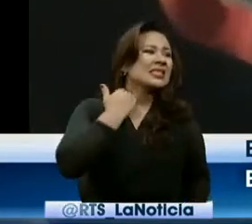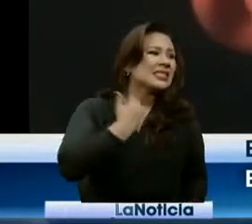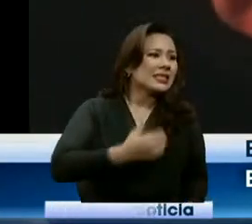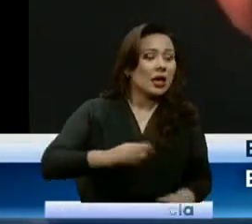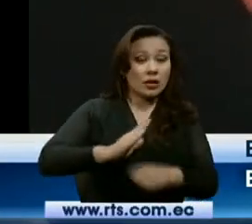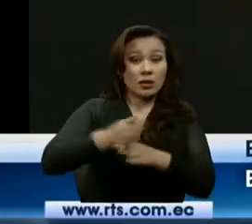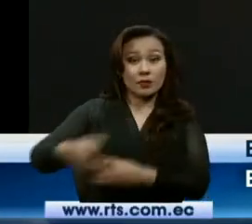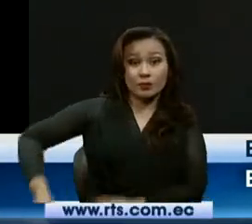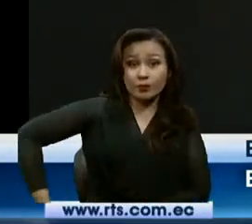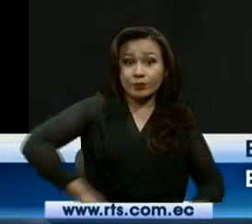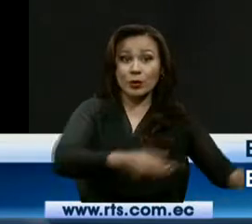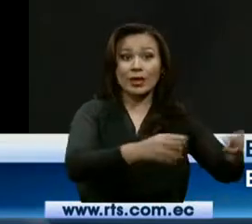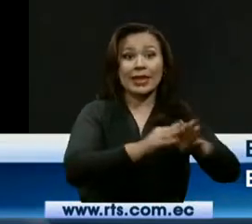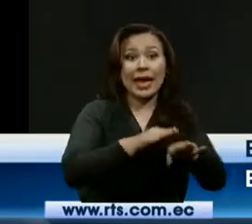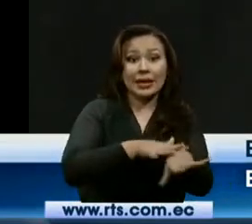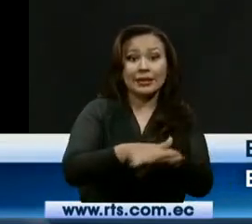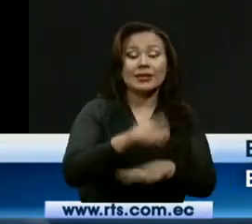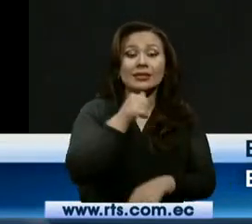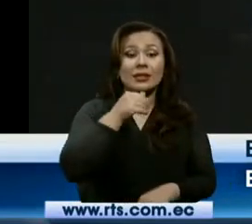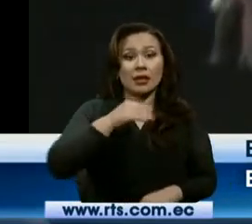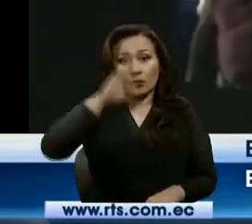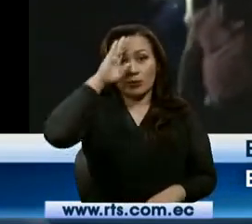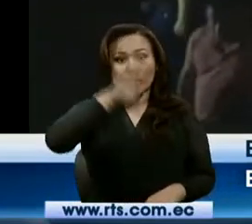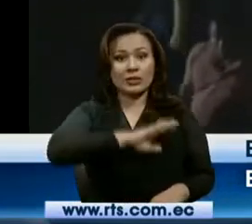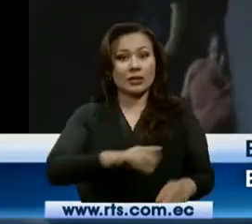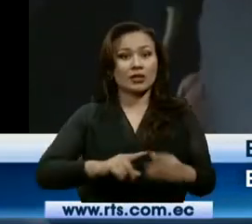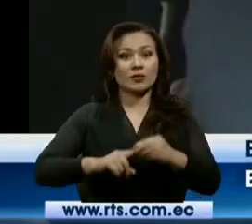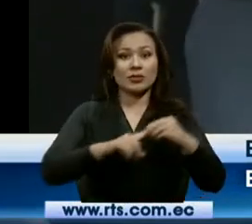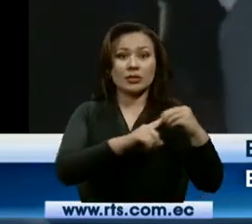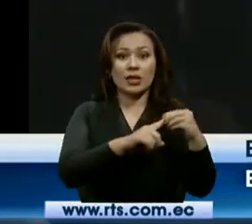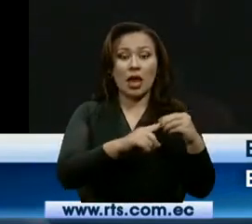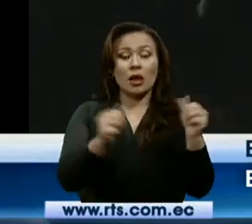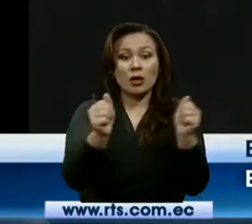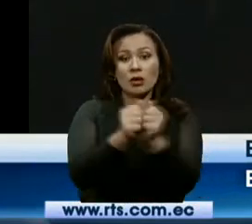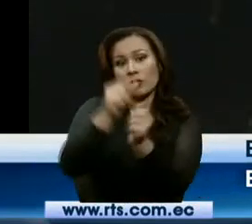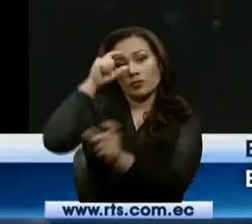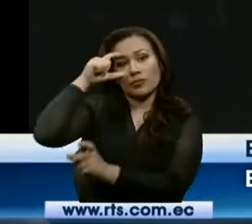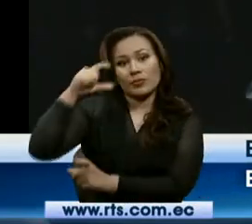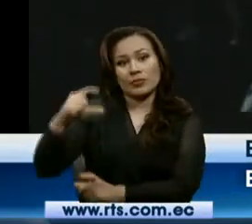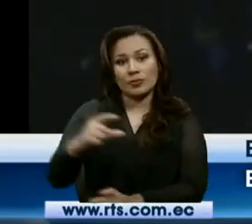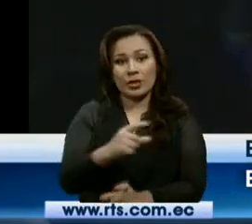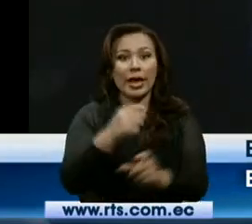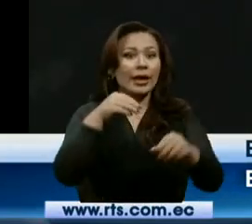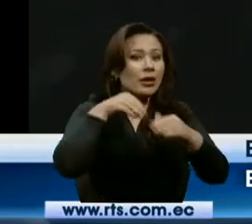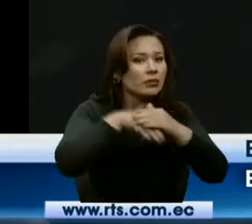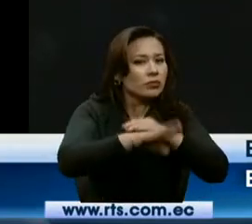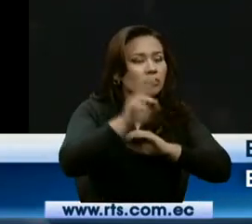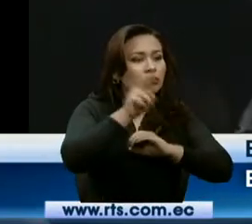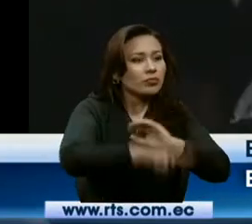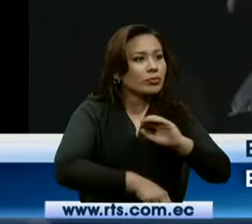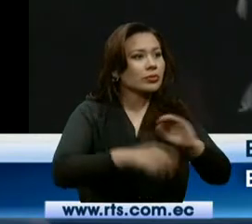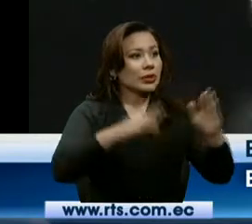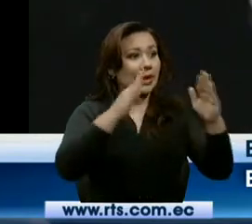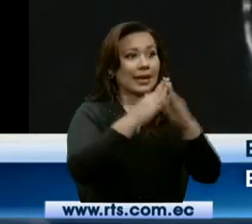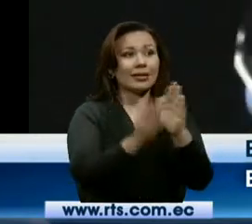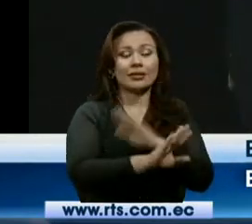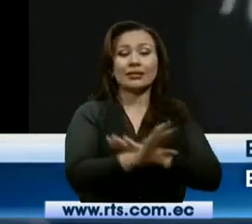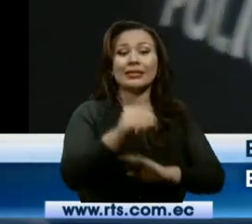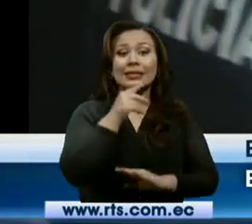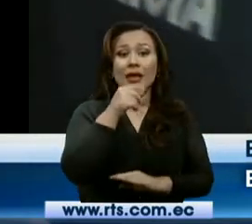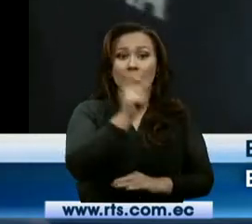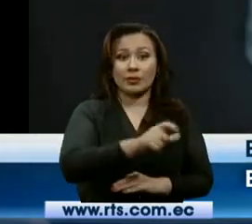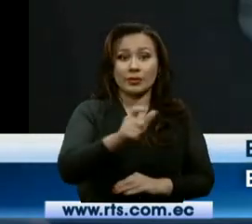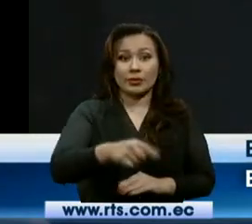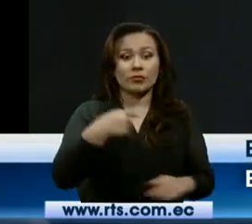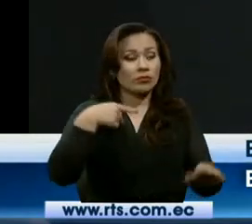lanzado al río. La unidad especializada de la policía junto a la fiscalía allanaron el inmueble donde se encontraron ya dormido al